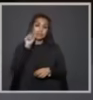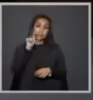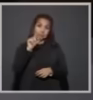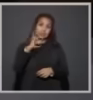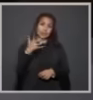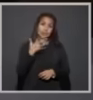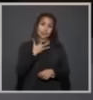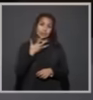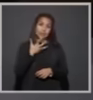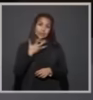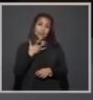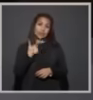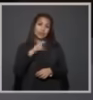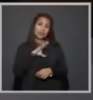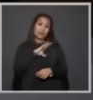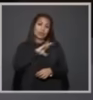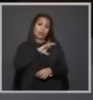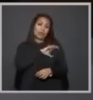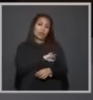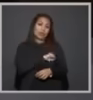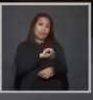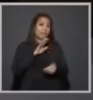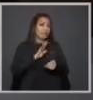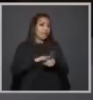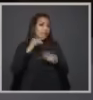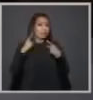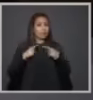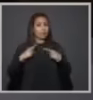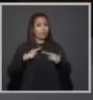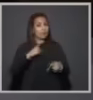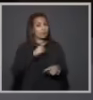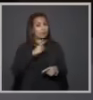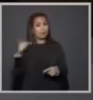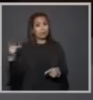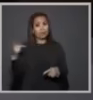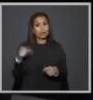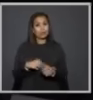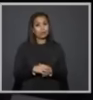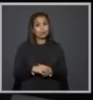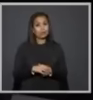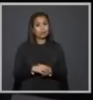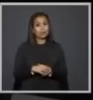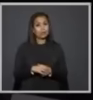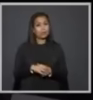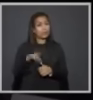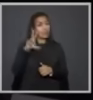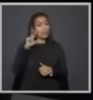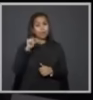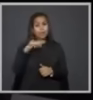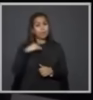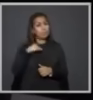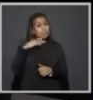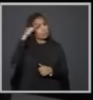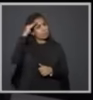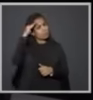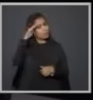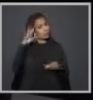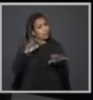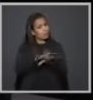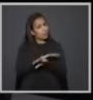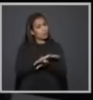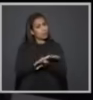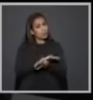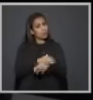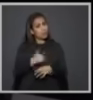más preferencia por los humildes, por los pobres, y no voy a cambiar.